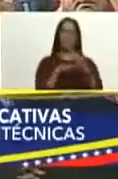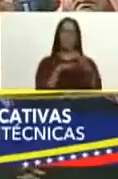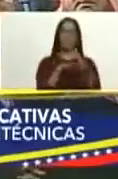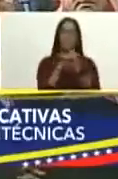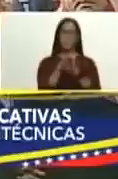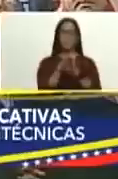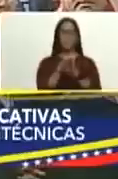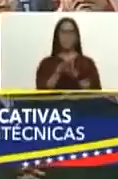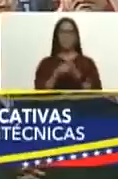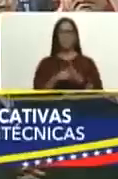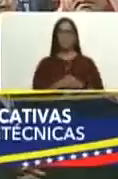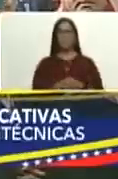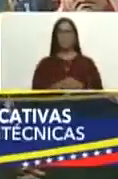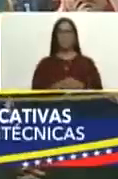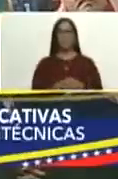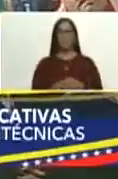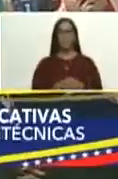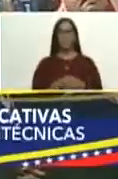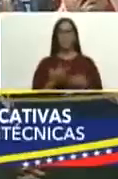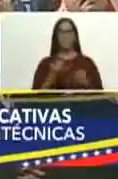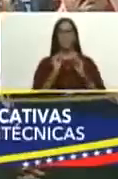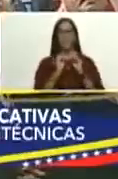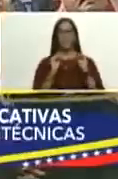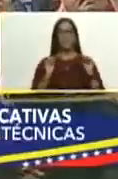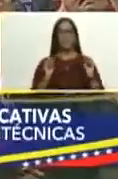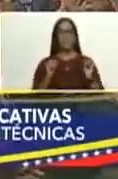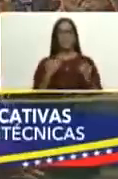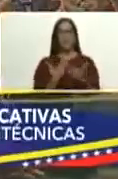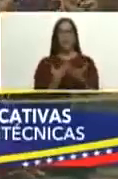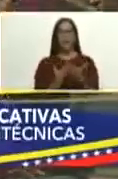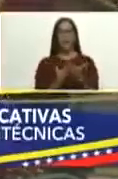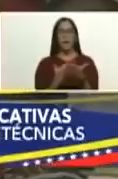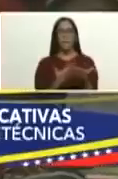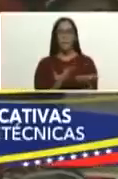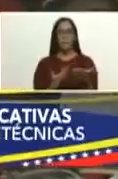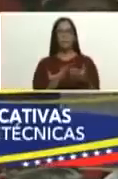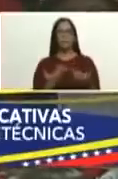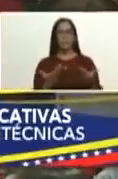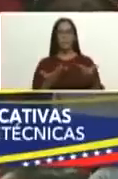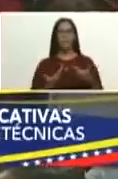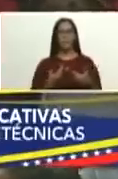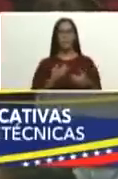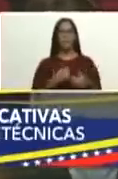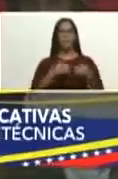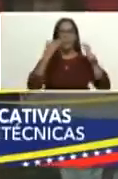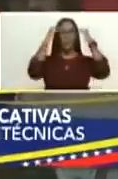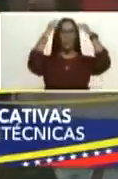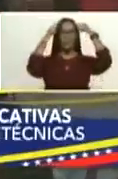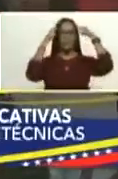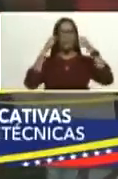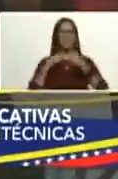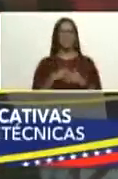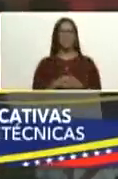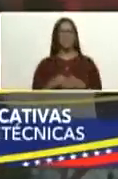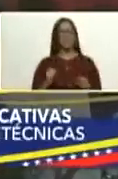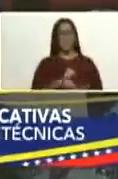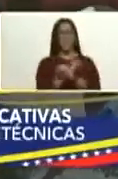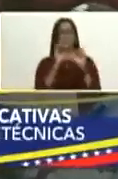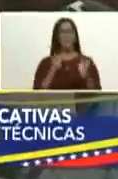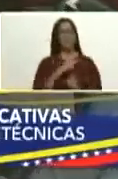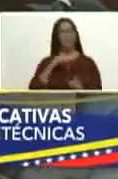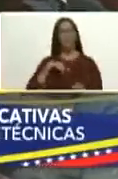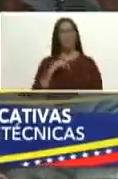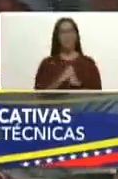posición cuando mencionó los aportes que nos dio nuestro comandante Chávez. Y lógicamente nosotros